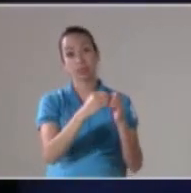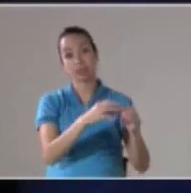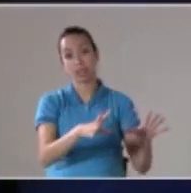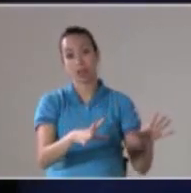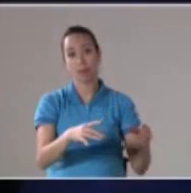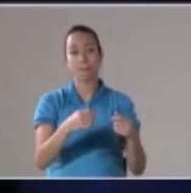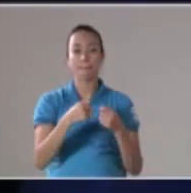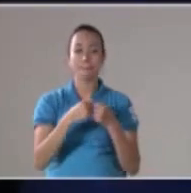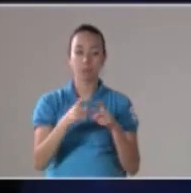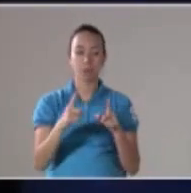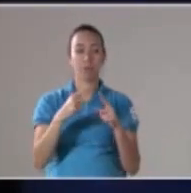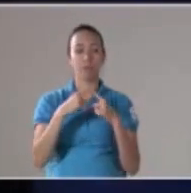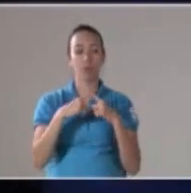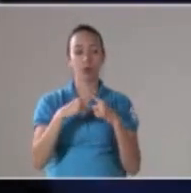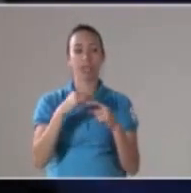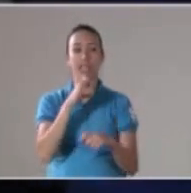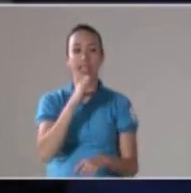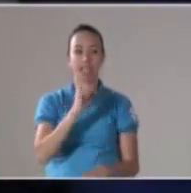Pero Pelé,